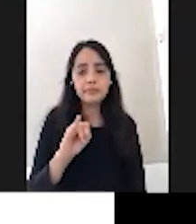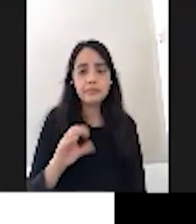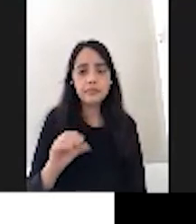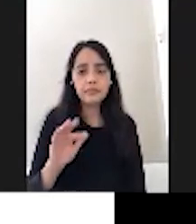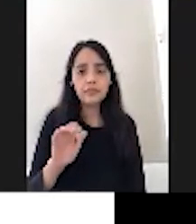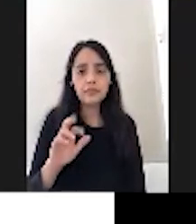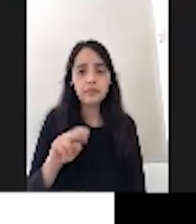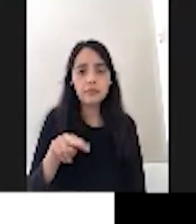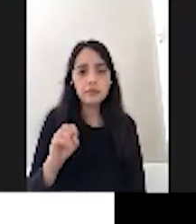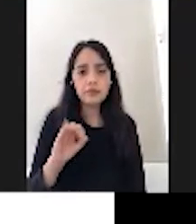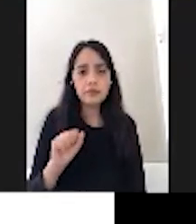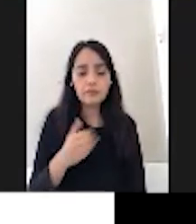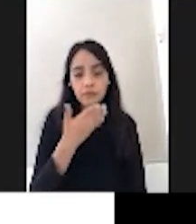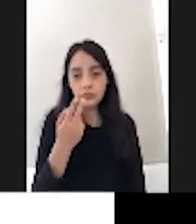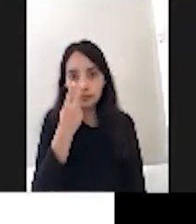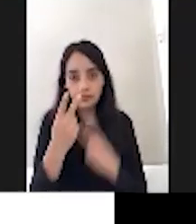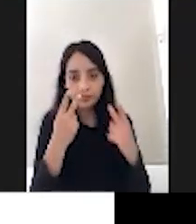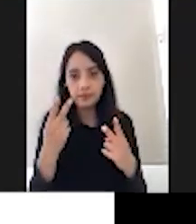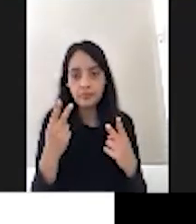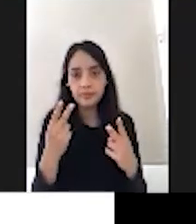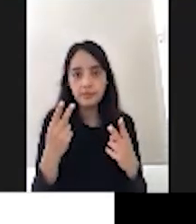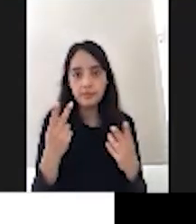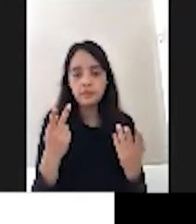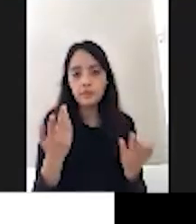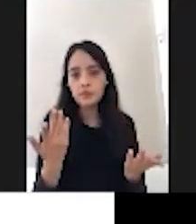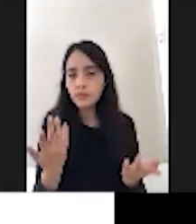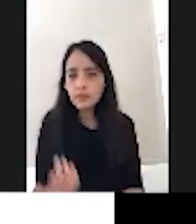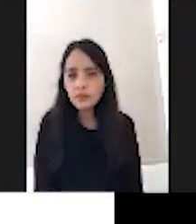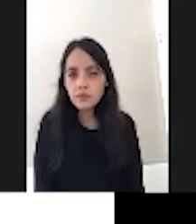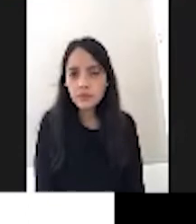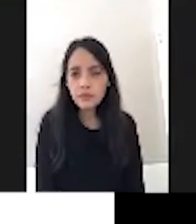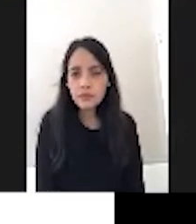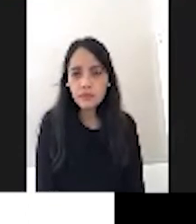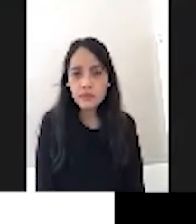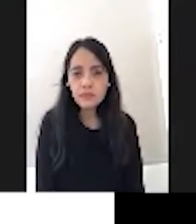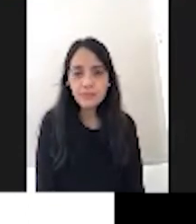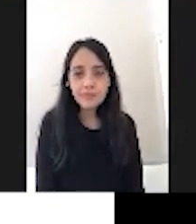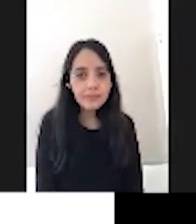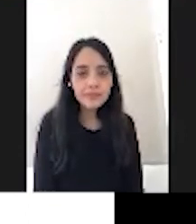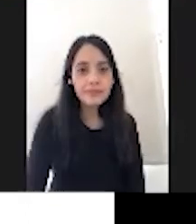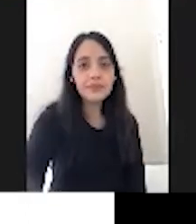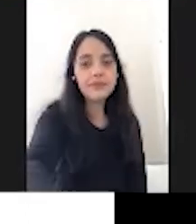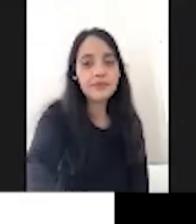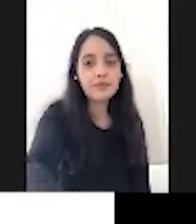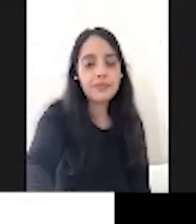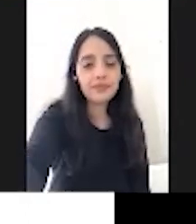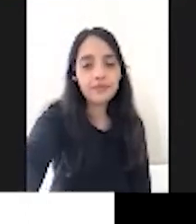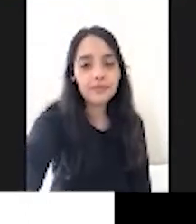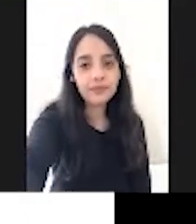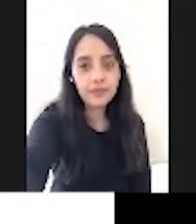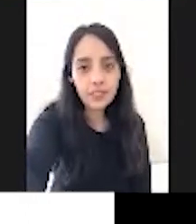que hay modulación ausente en pacientes que debieran estar ahí. Parece que